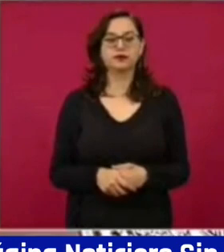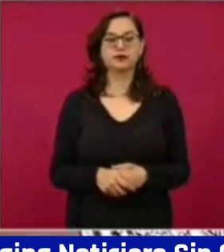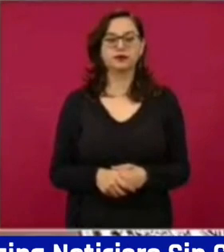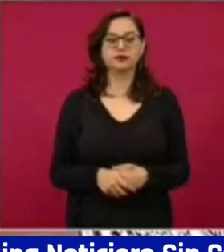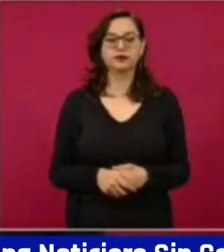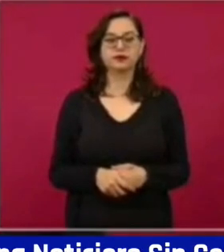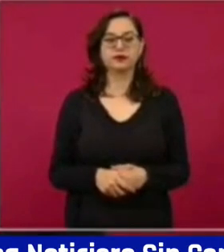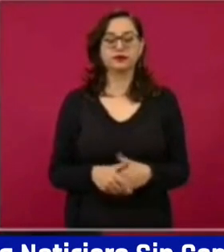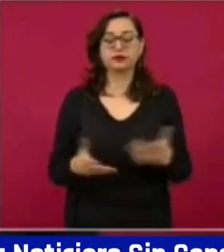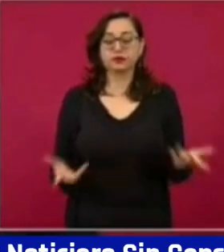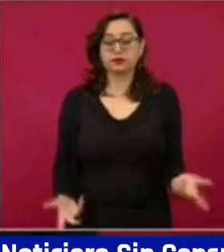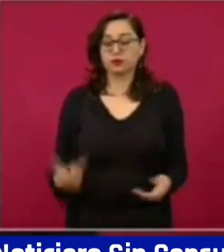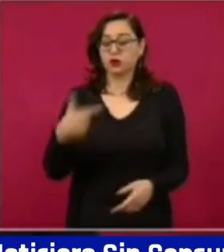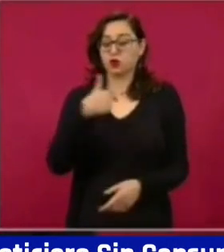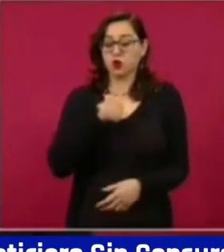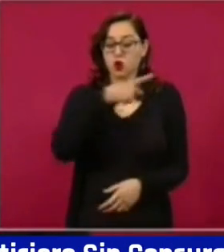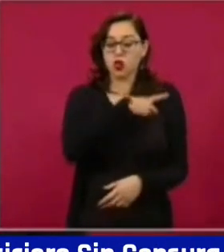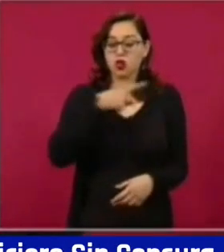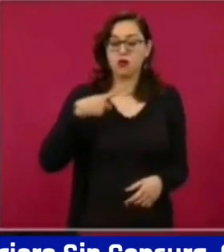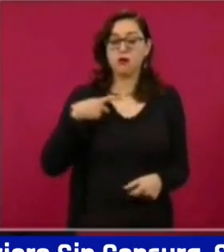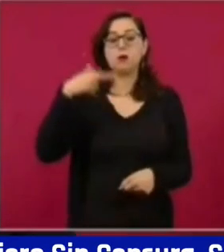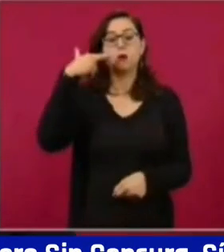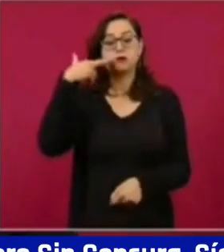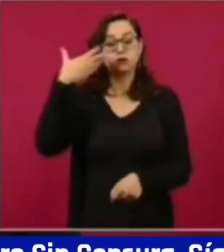pues previendo todo,